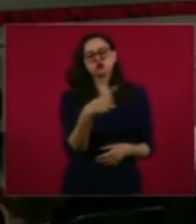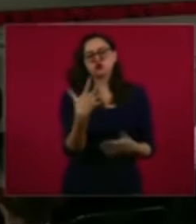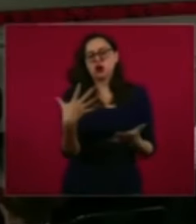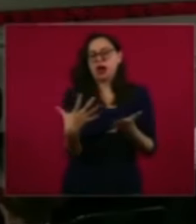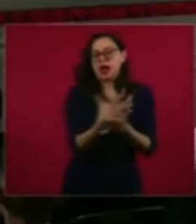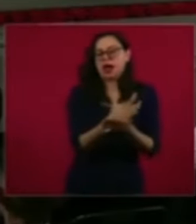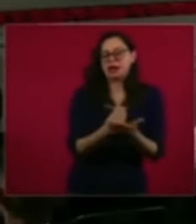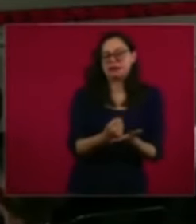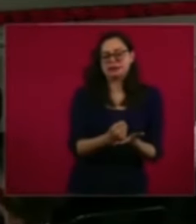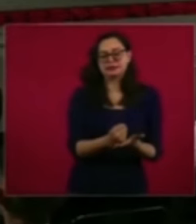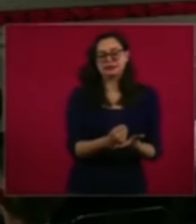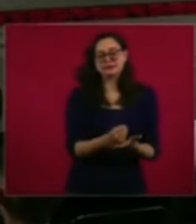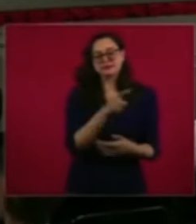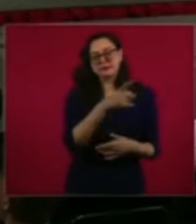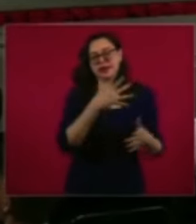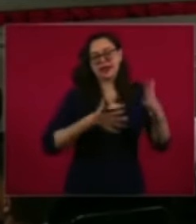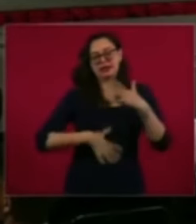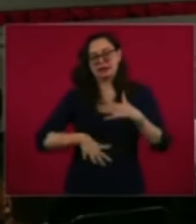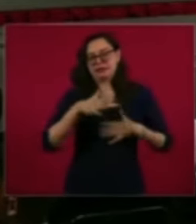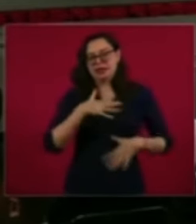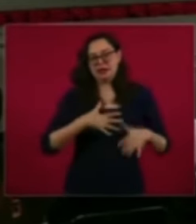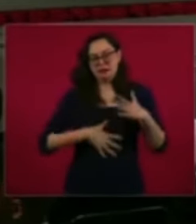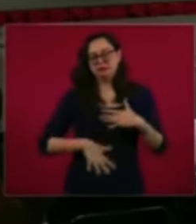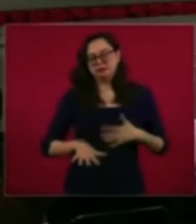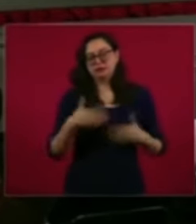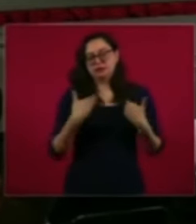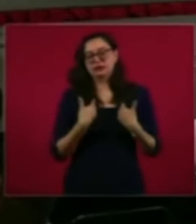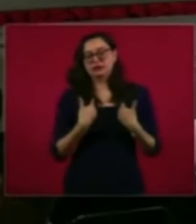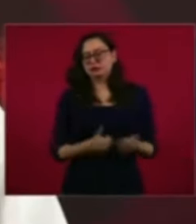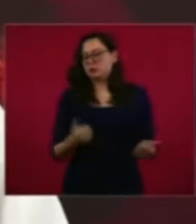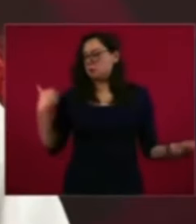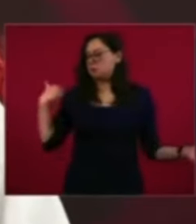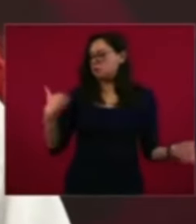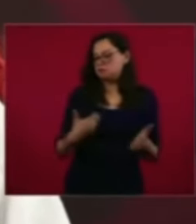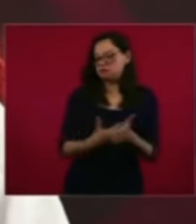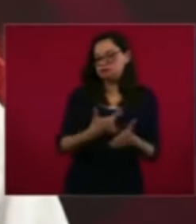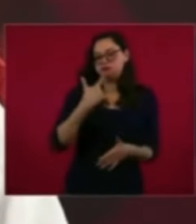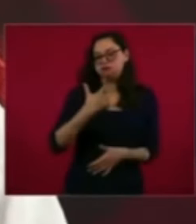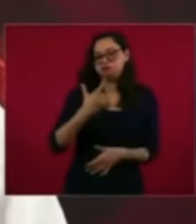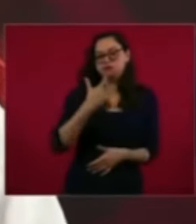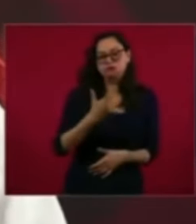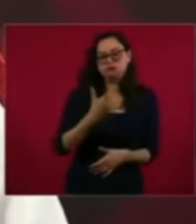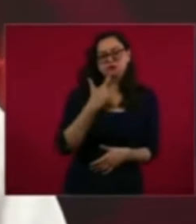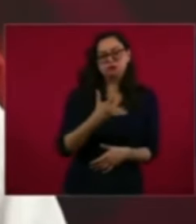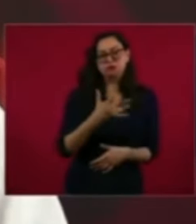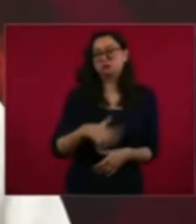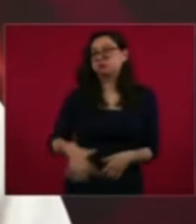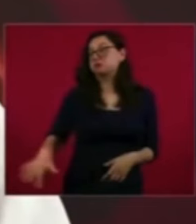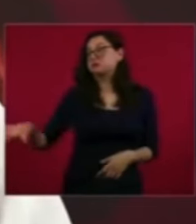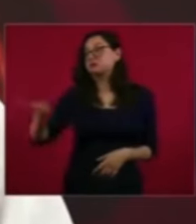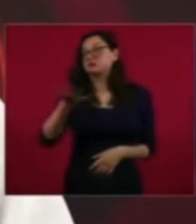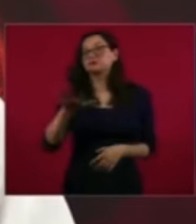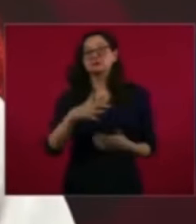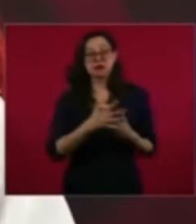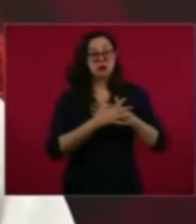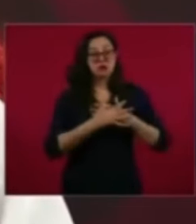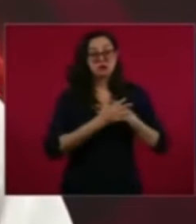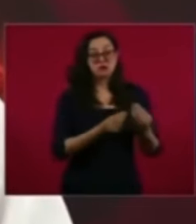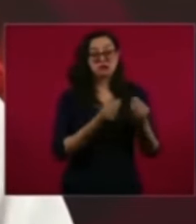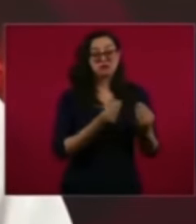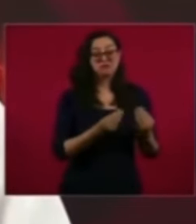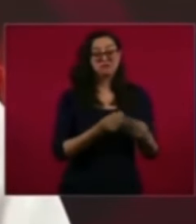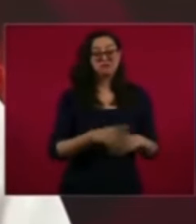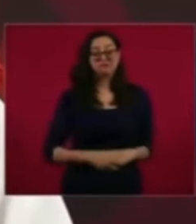amor del pueblo compensan tu entrega pero Pero qué quieres hermano Andrés duele hondo las